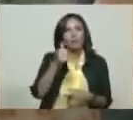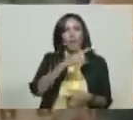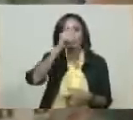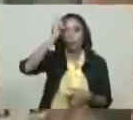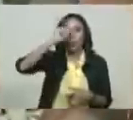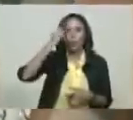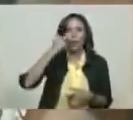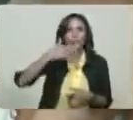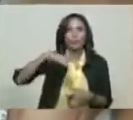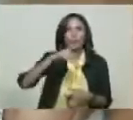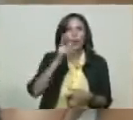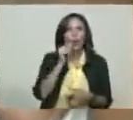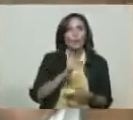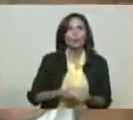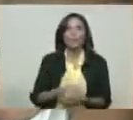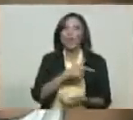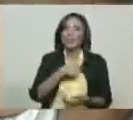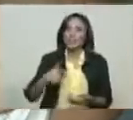Es china,